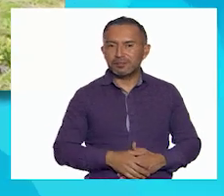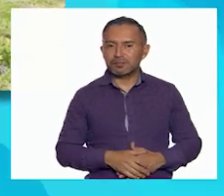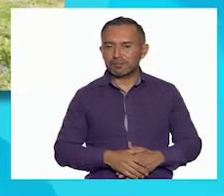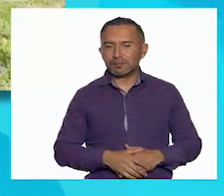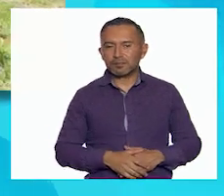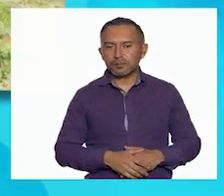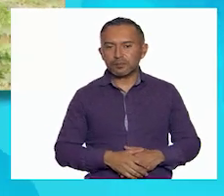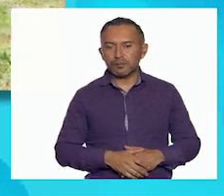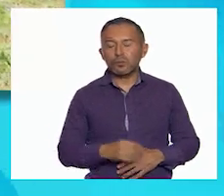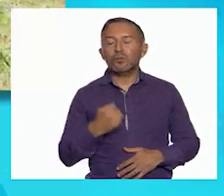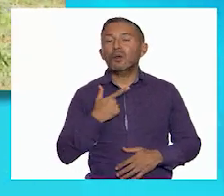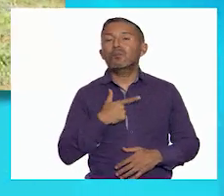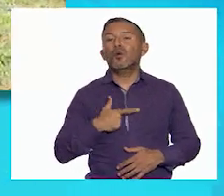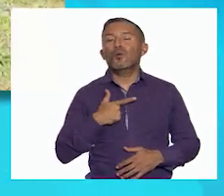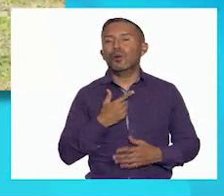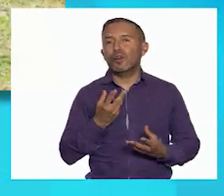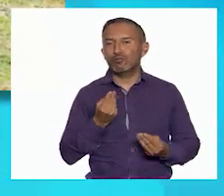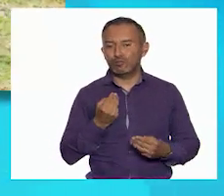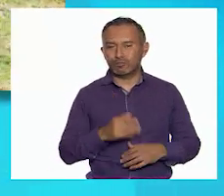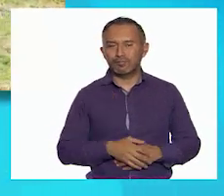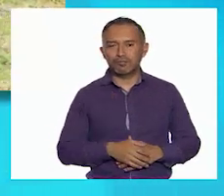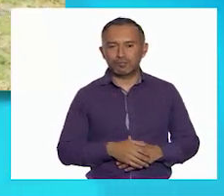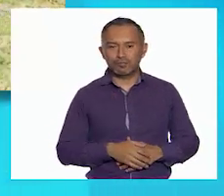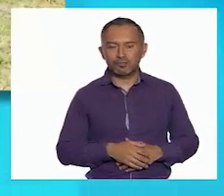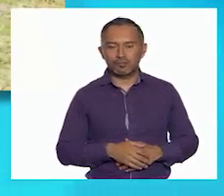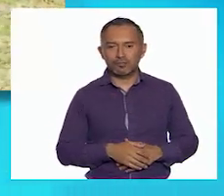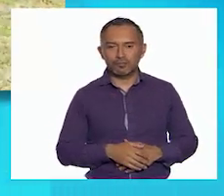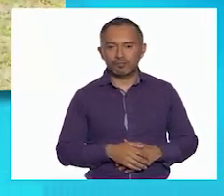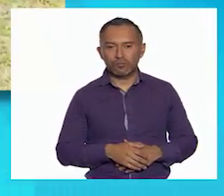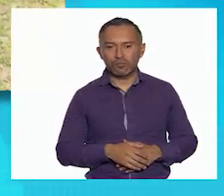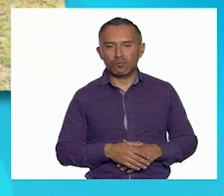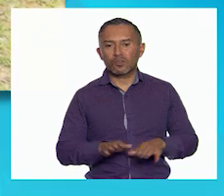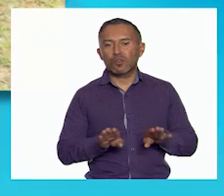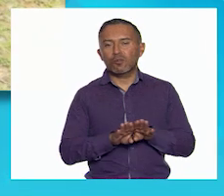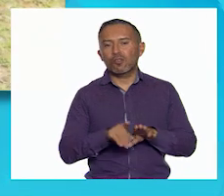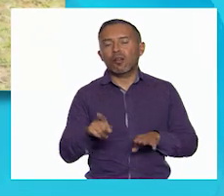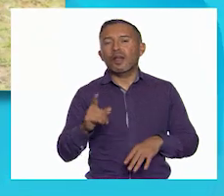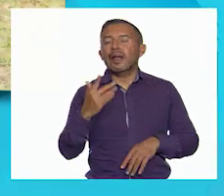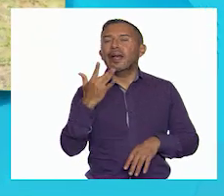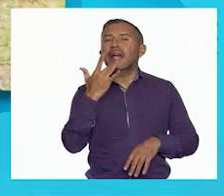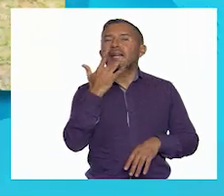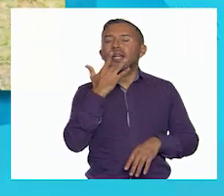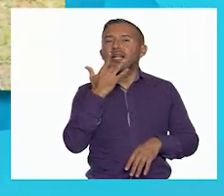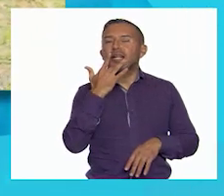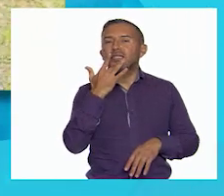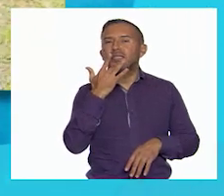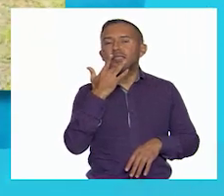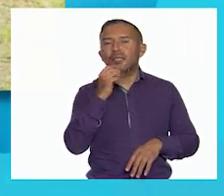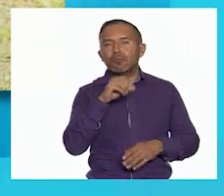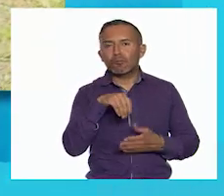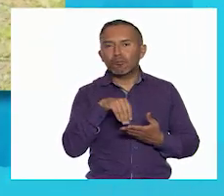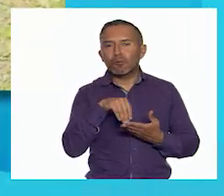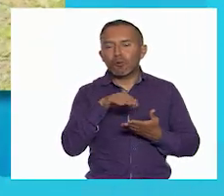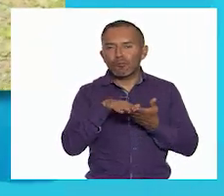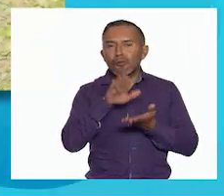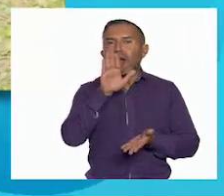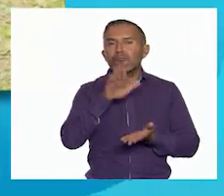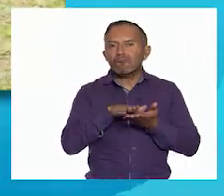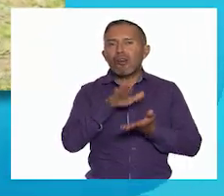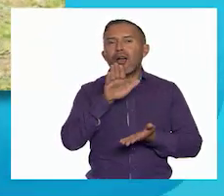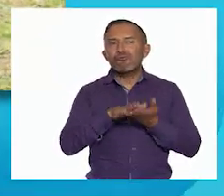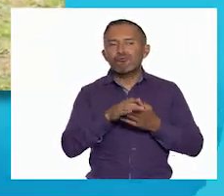Me gustaba mucho ir para oír el canto de las ranas, que se oían, pero